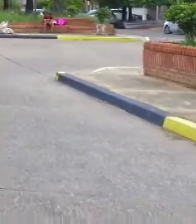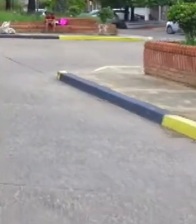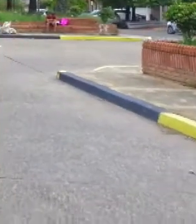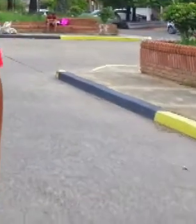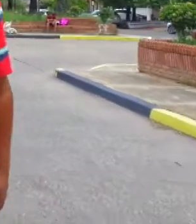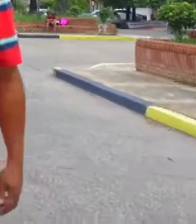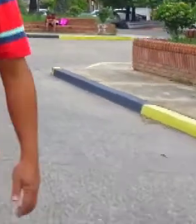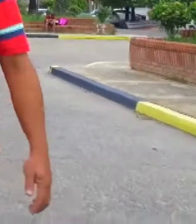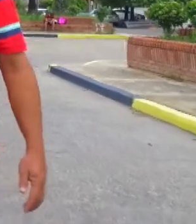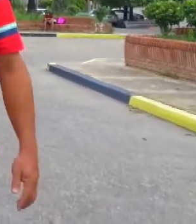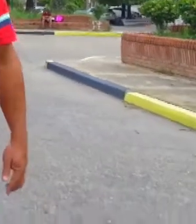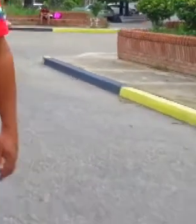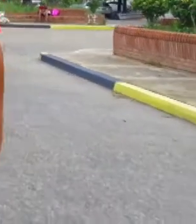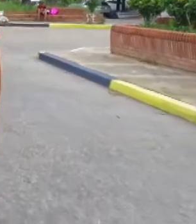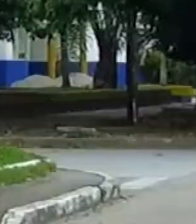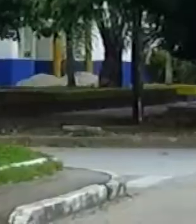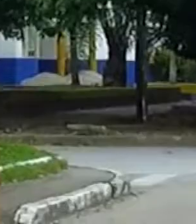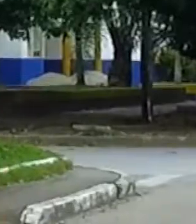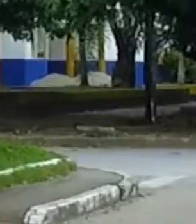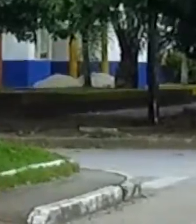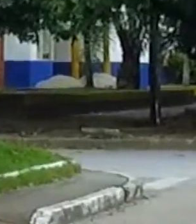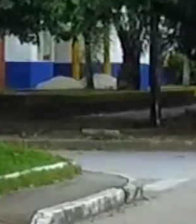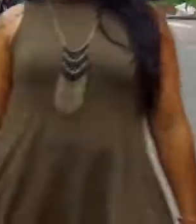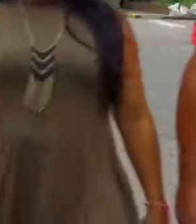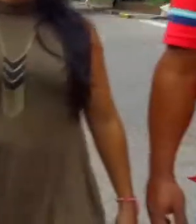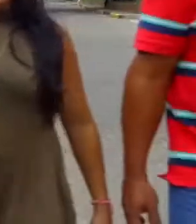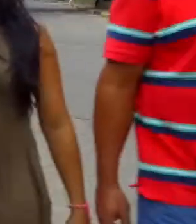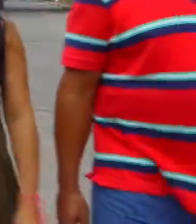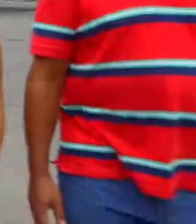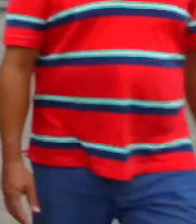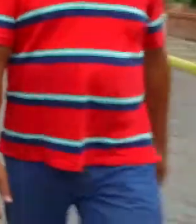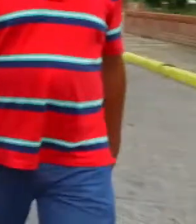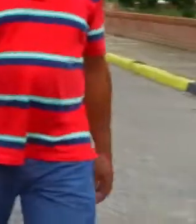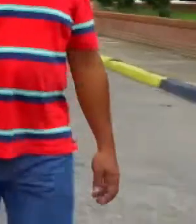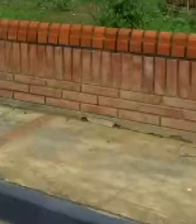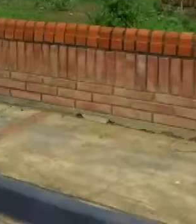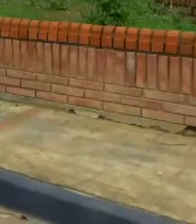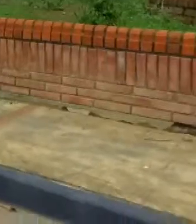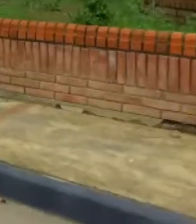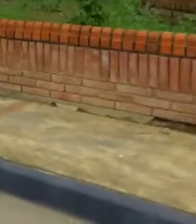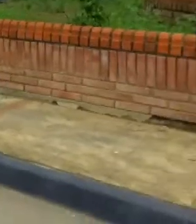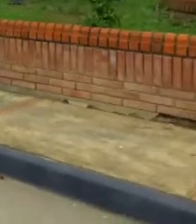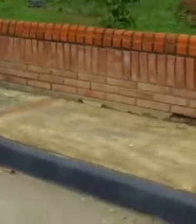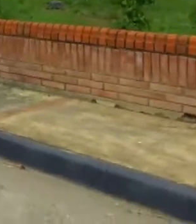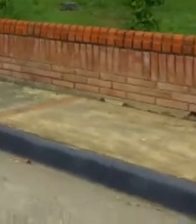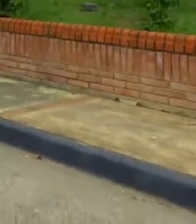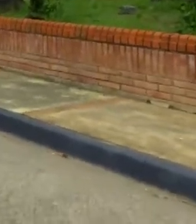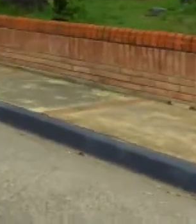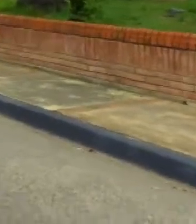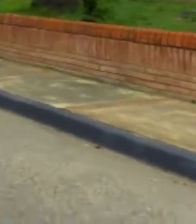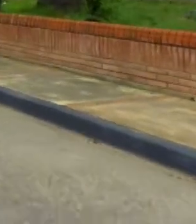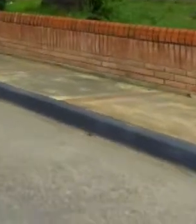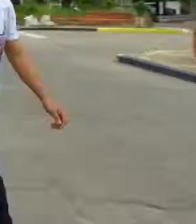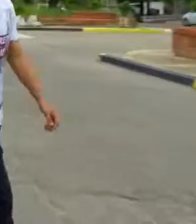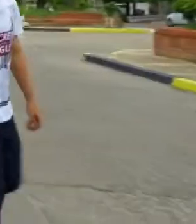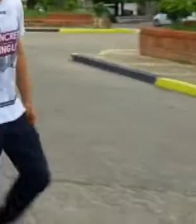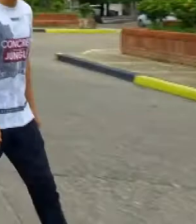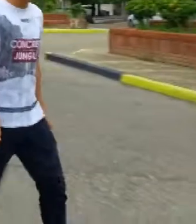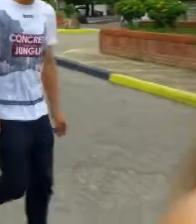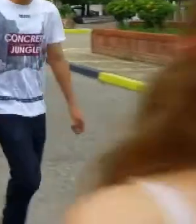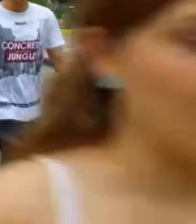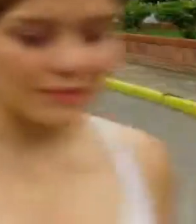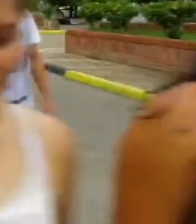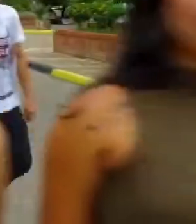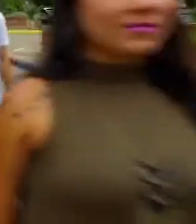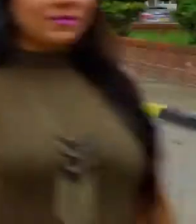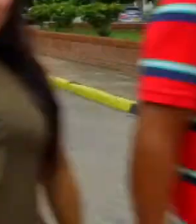Yo soy barranqueño de corazón. Yo me crié en esta ciudad. Yo amo a Barranca Bermeja.